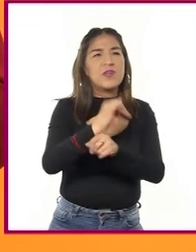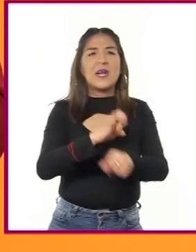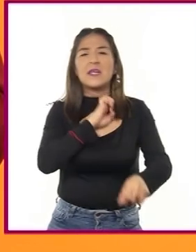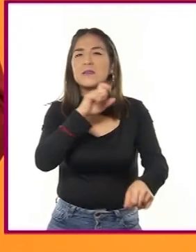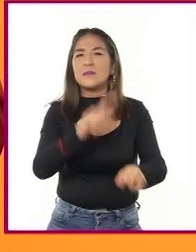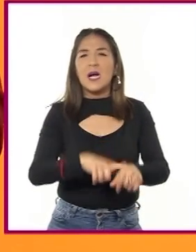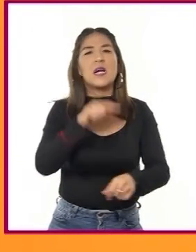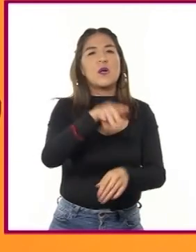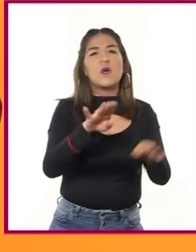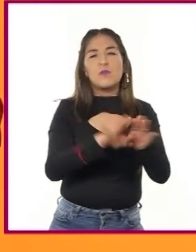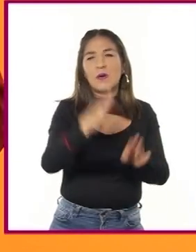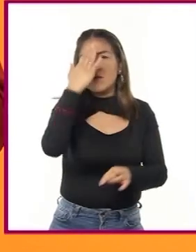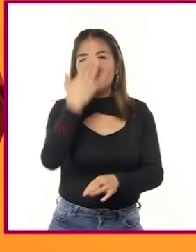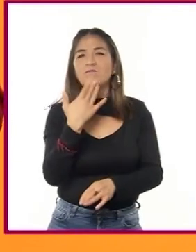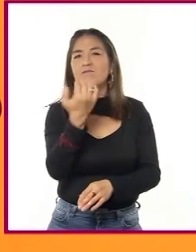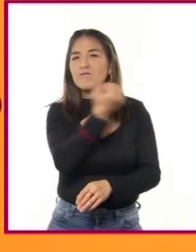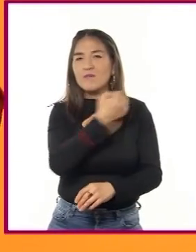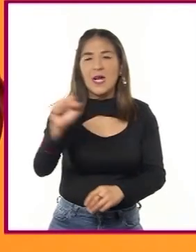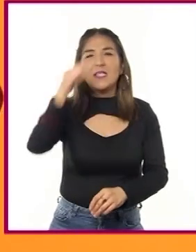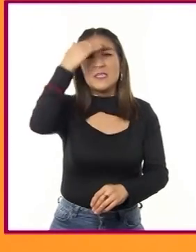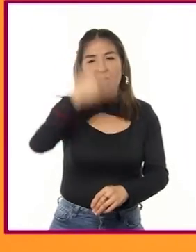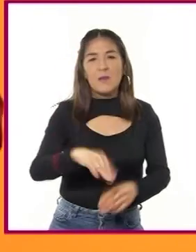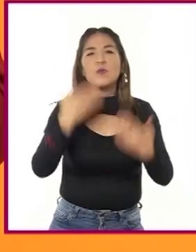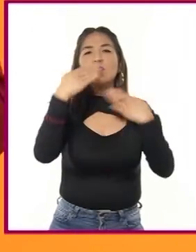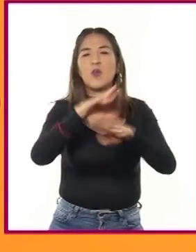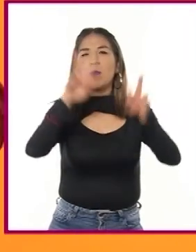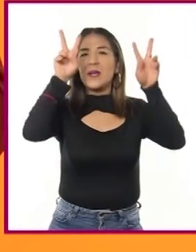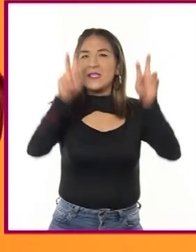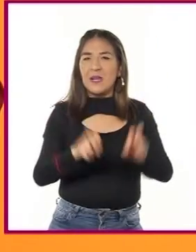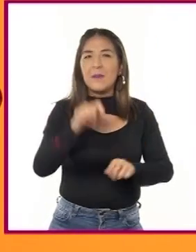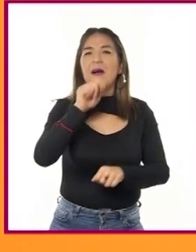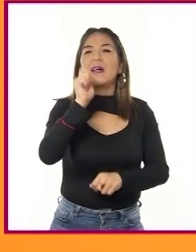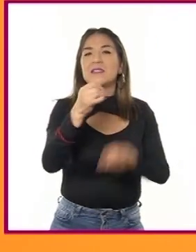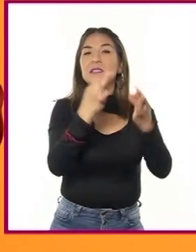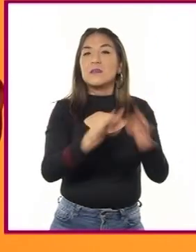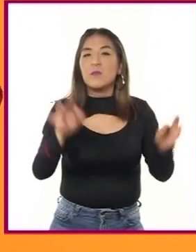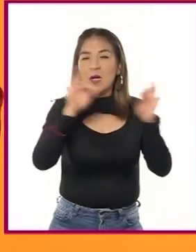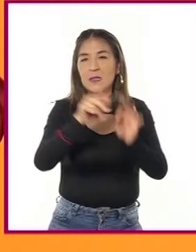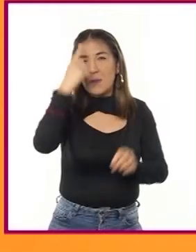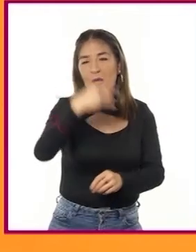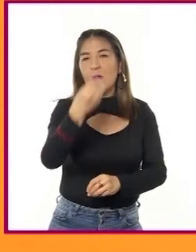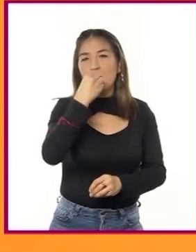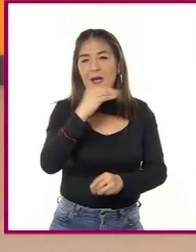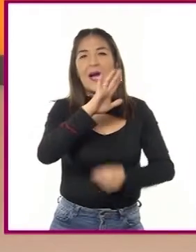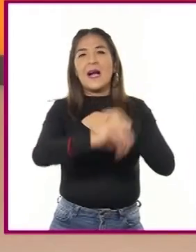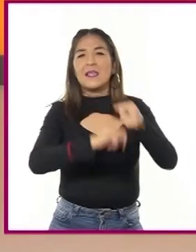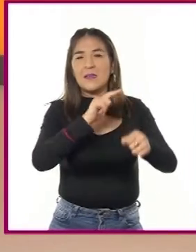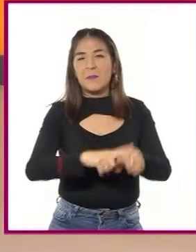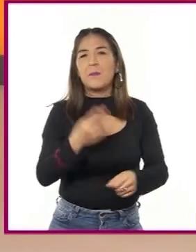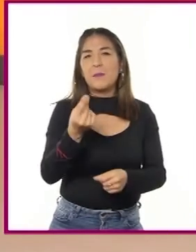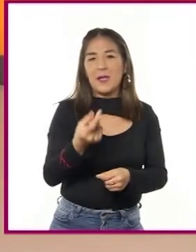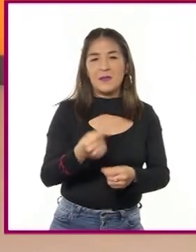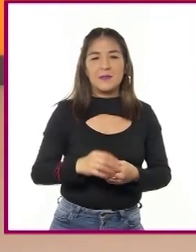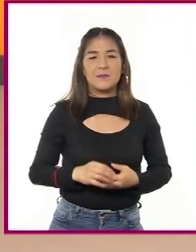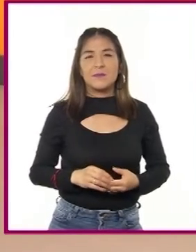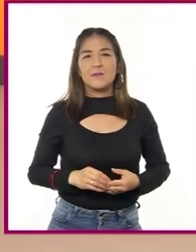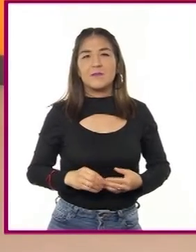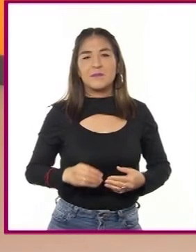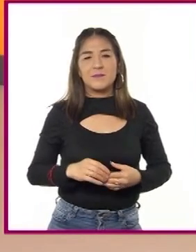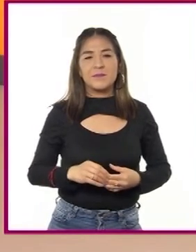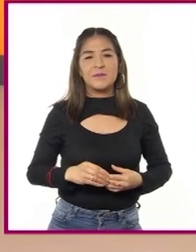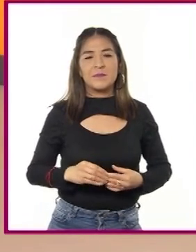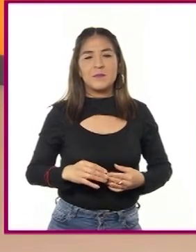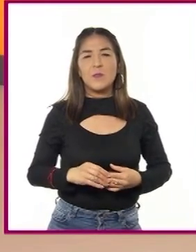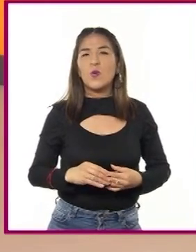cuentan con expertas y expertos que saben lo que es ideal en la alimentación canina y felina. ¿Cuál es la